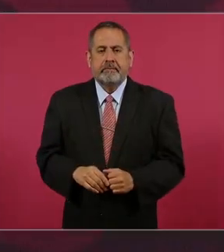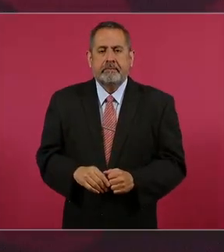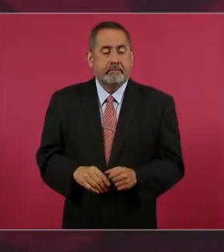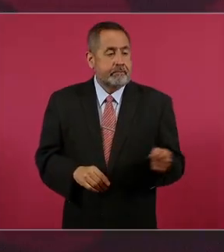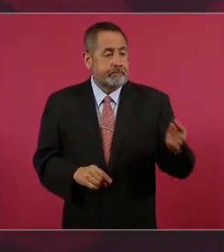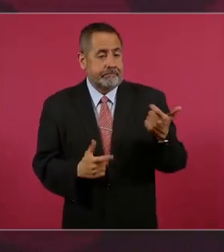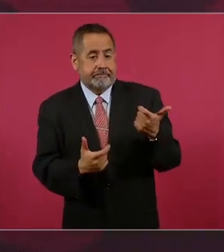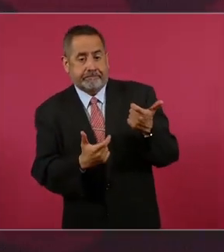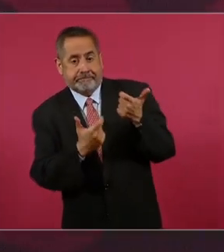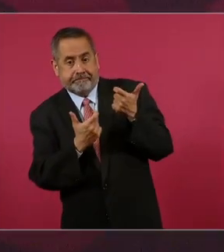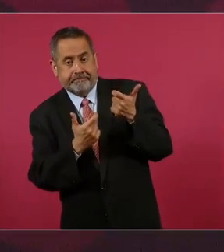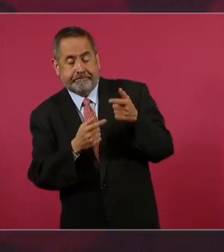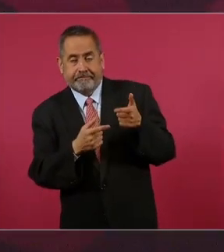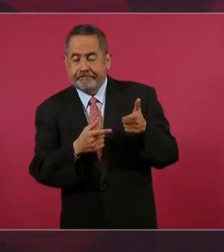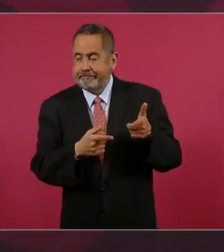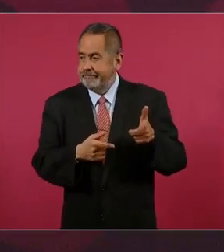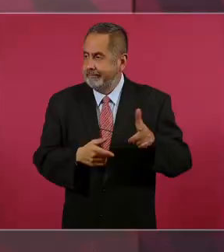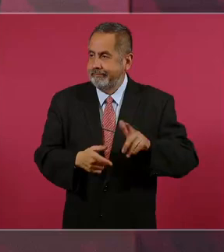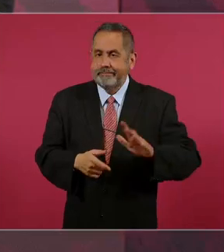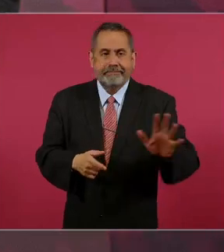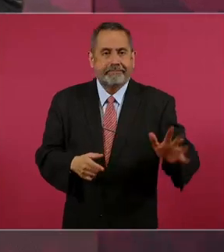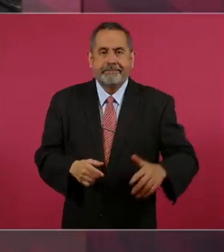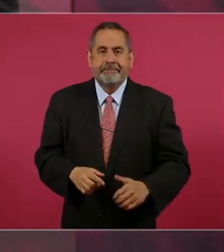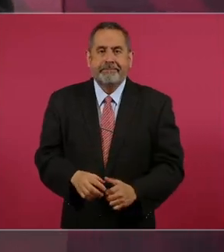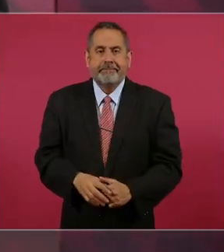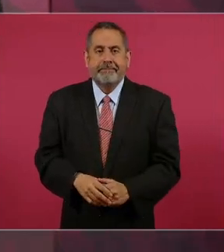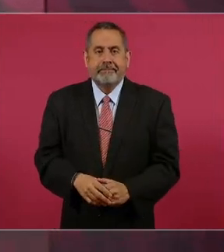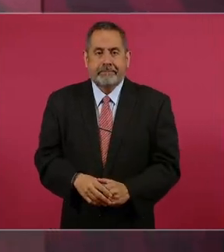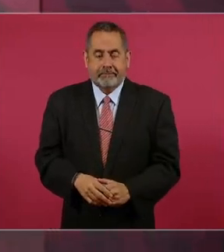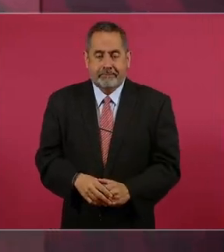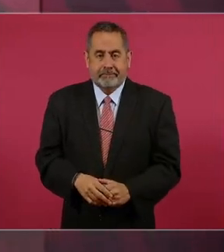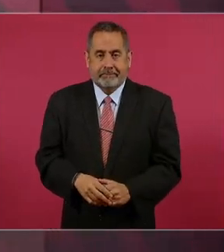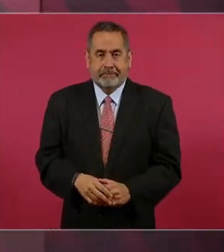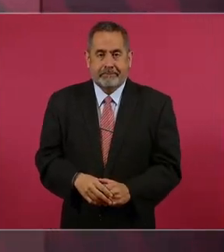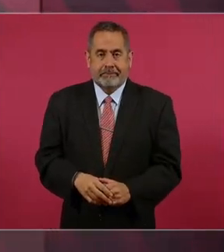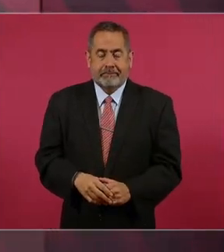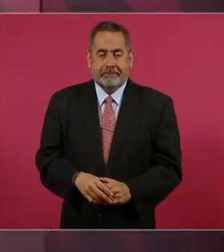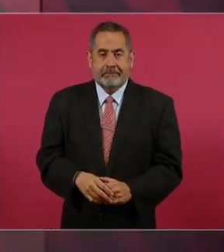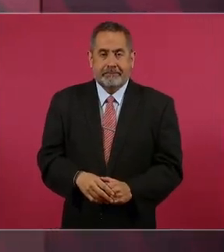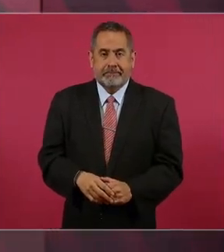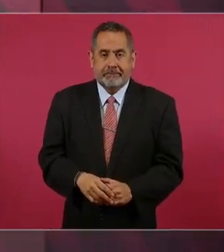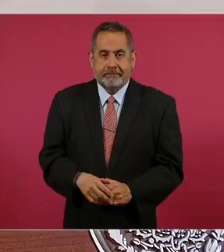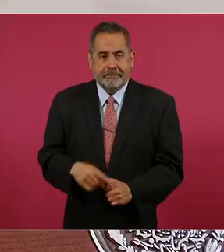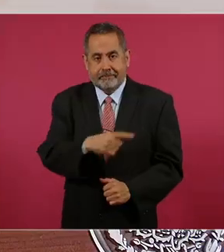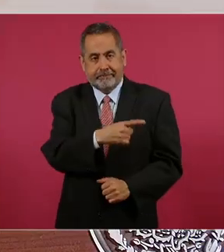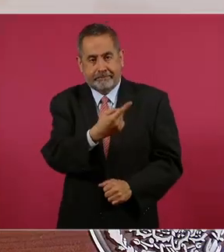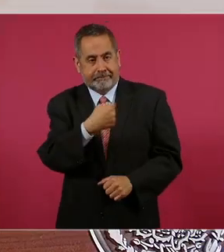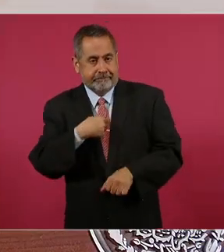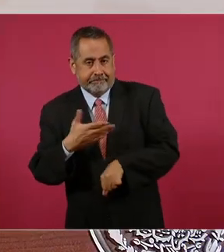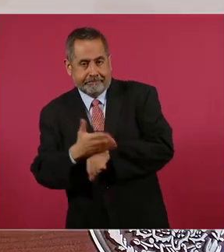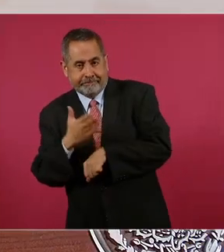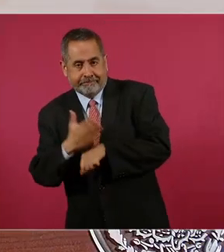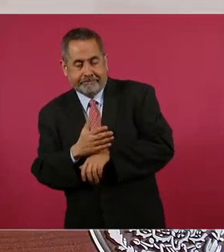tienen este muy censurado